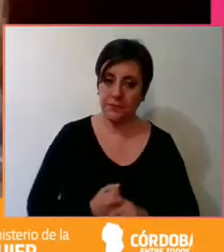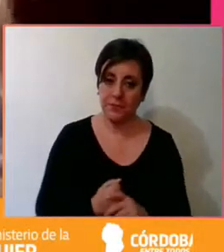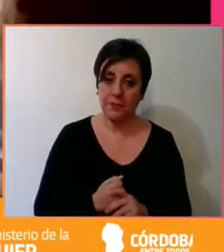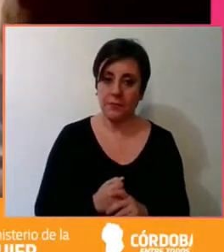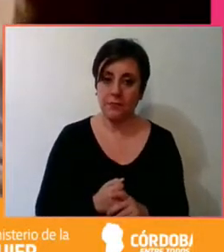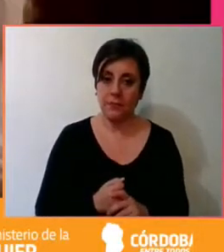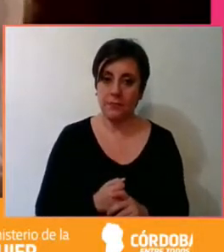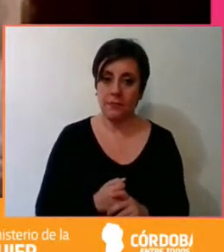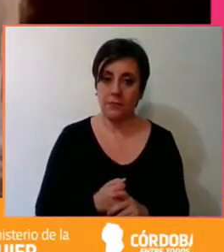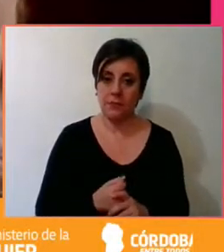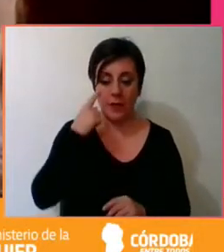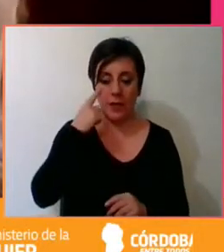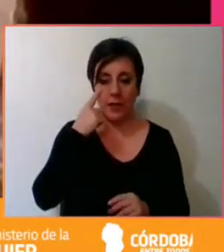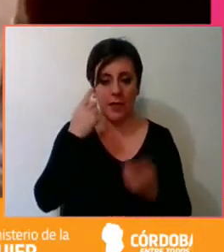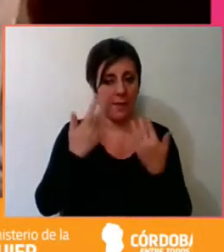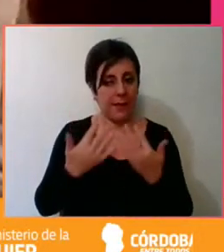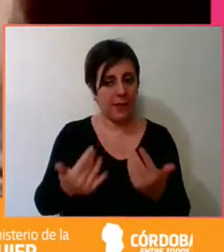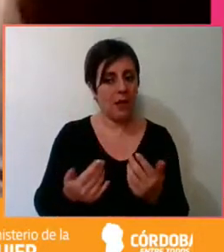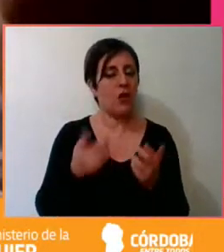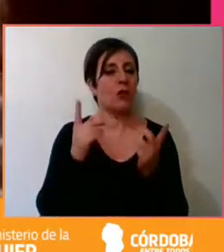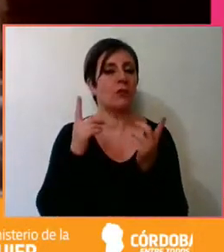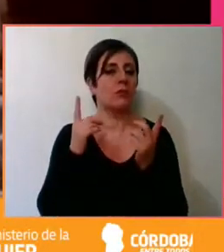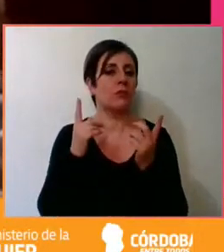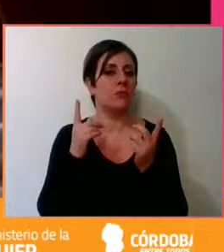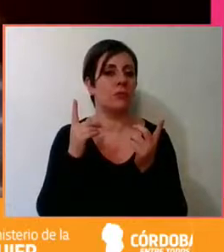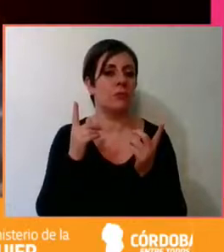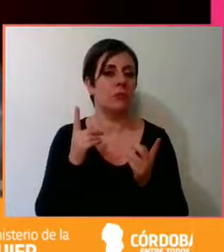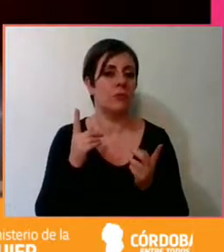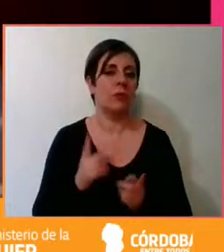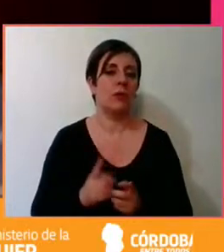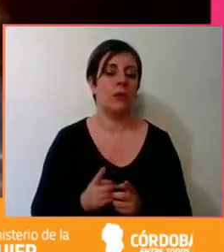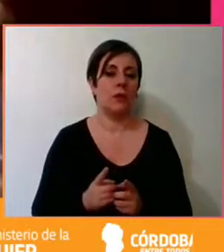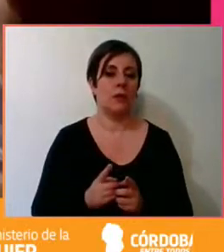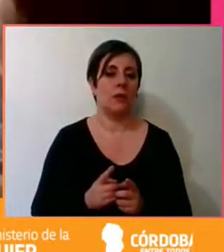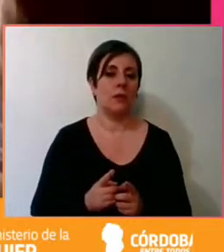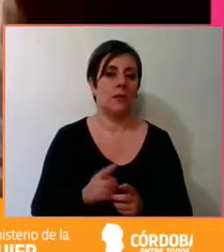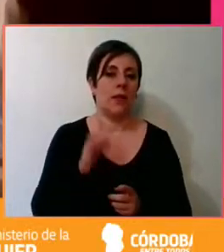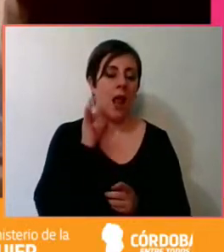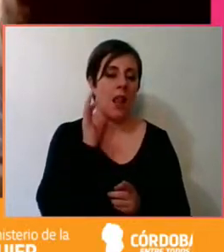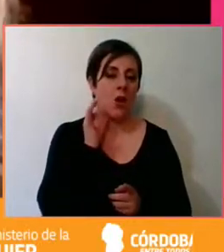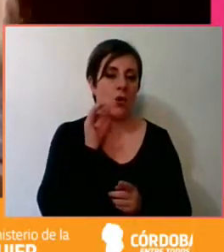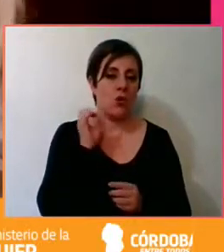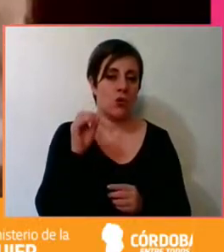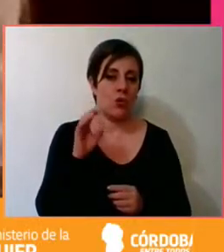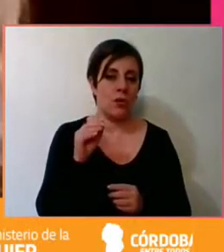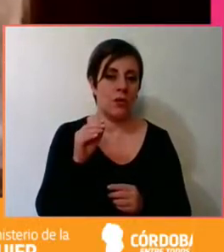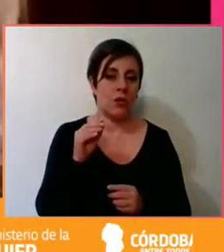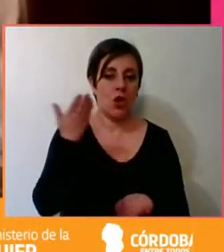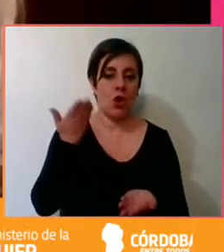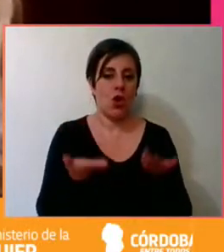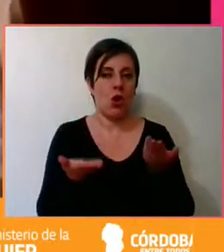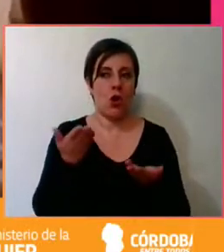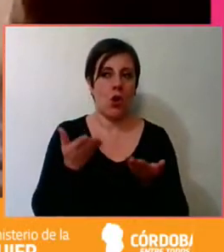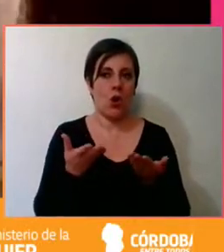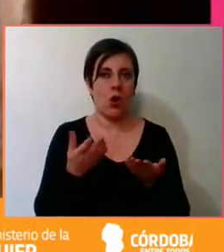de investigación y, por supuesto, de algo que se ha llamado compensación o